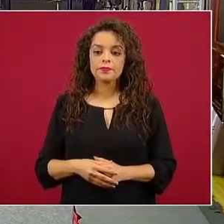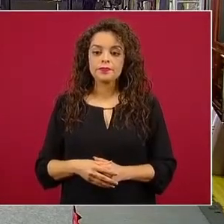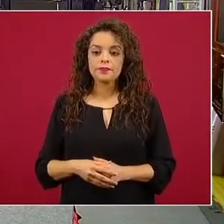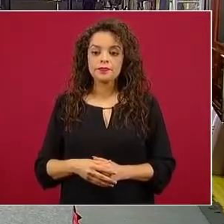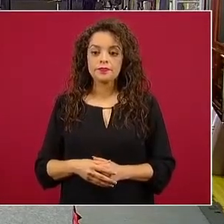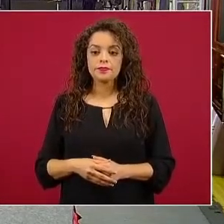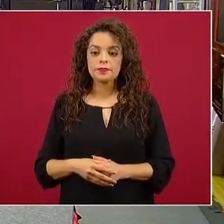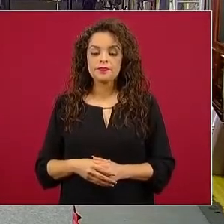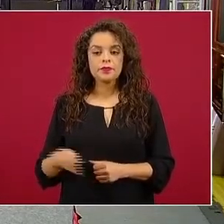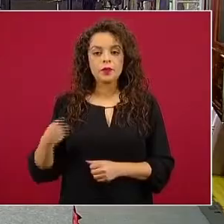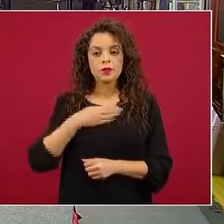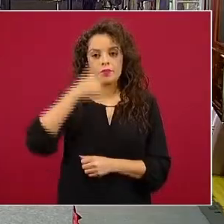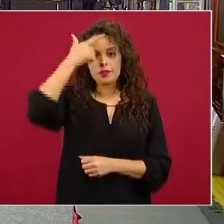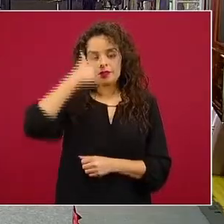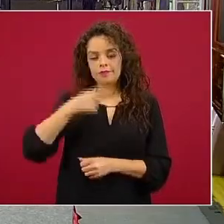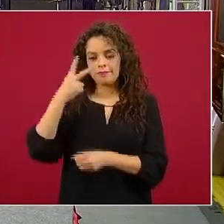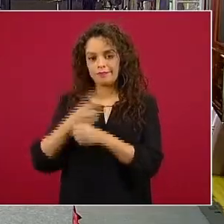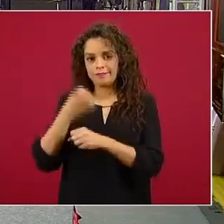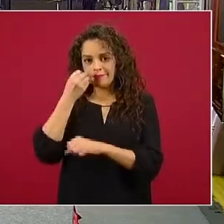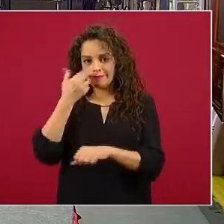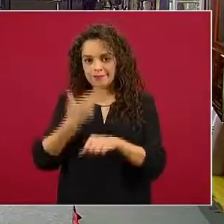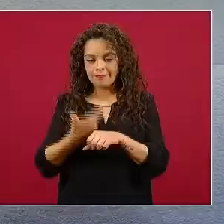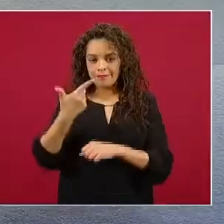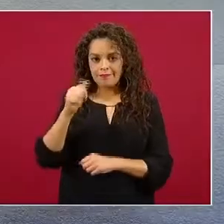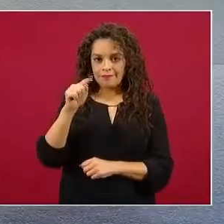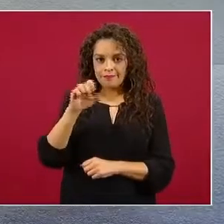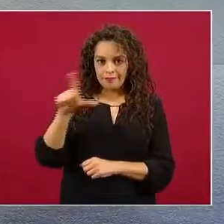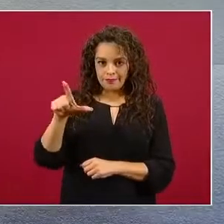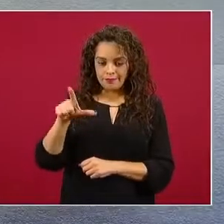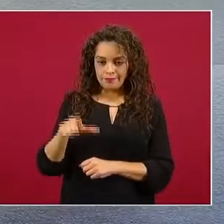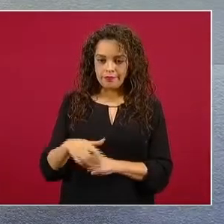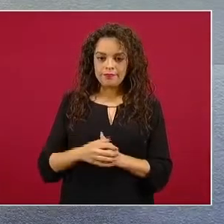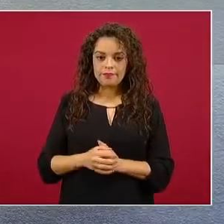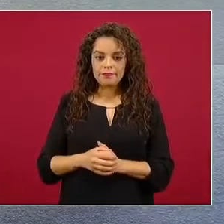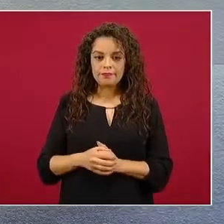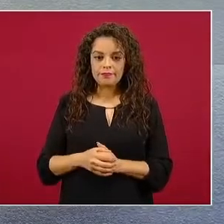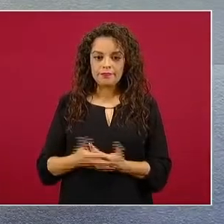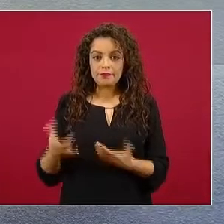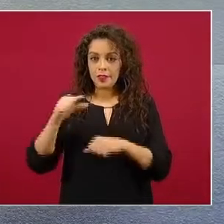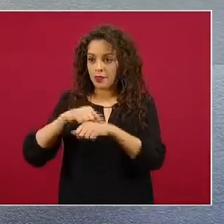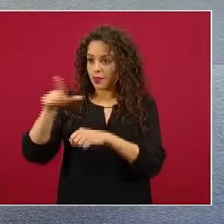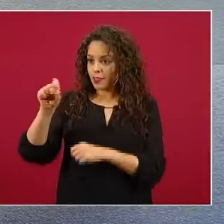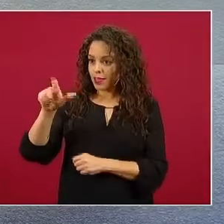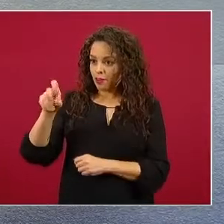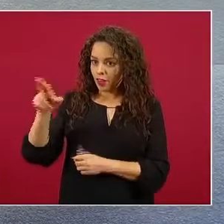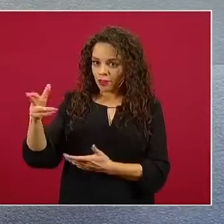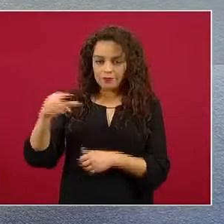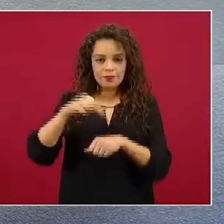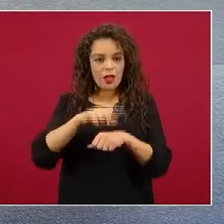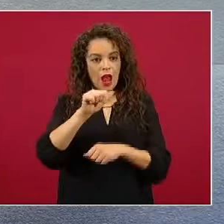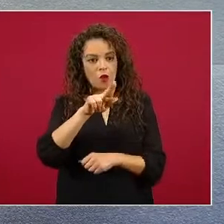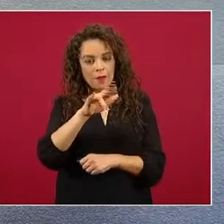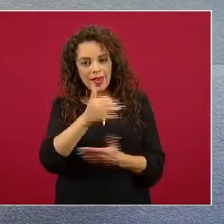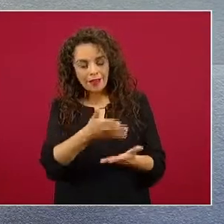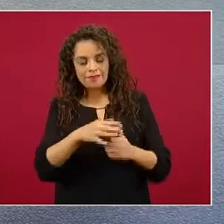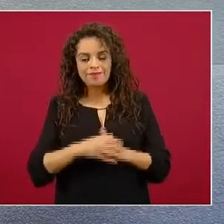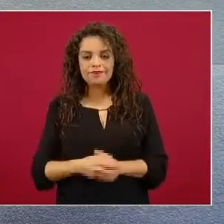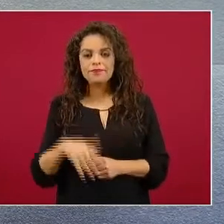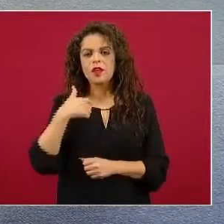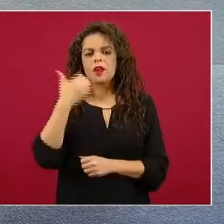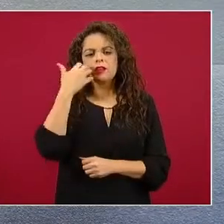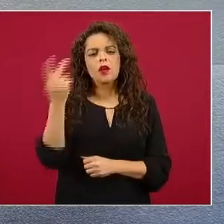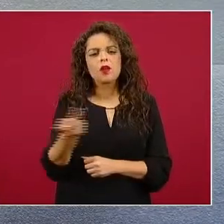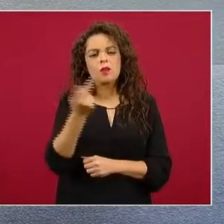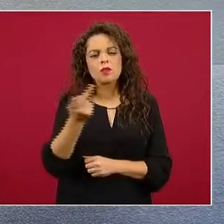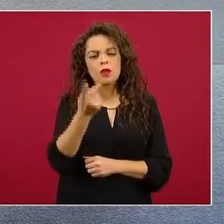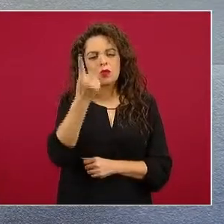Buenas noches, subsecretario Gatell. Buenas noches, Salvador. Doctora Lomía, buenas noches. Un par de preguntas. Ahorita, como vimos,